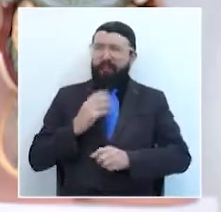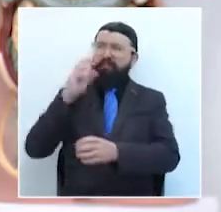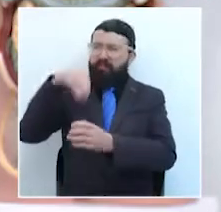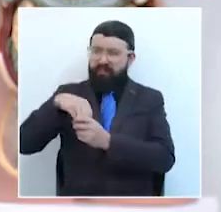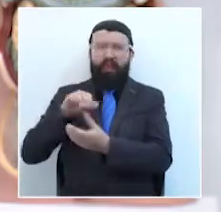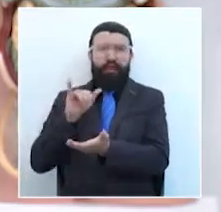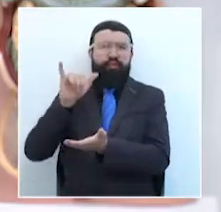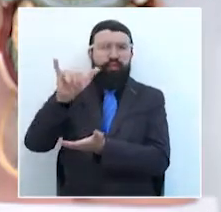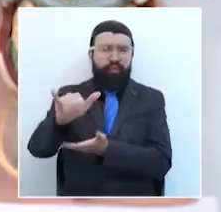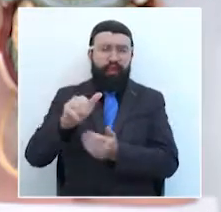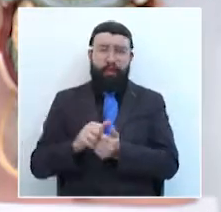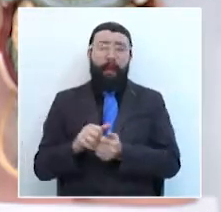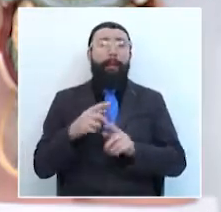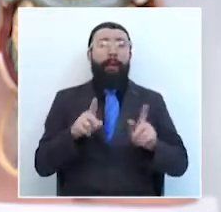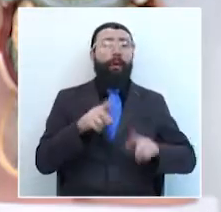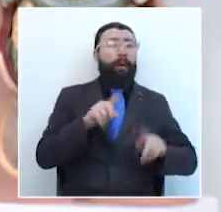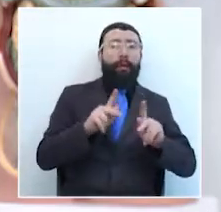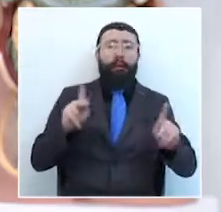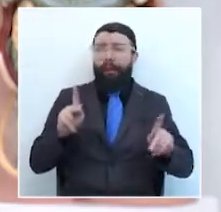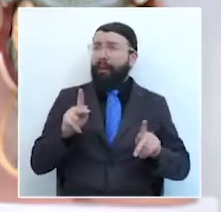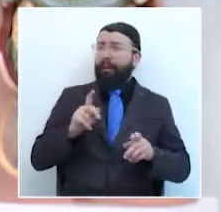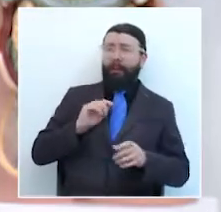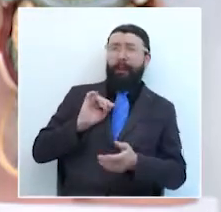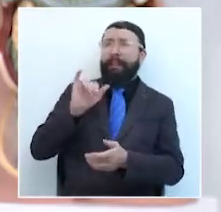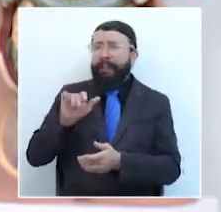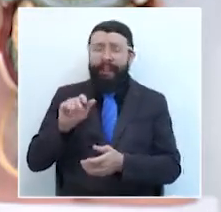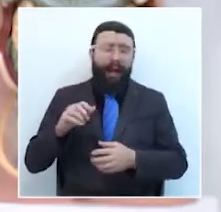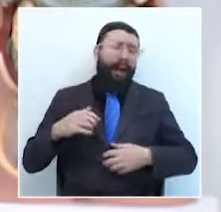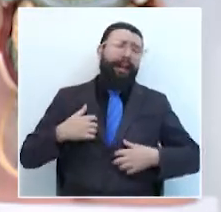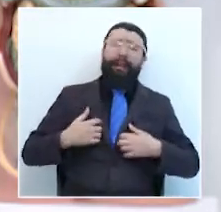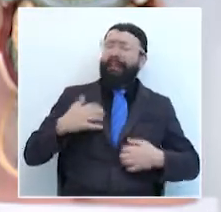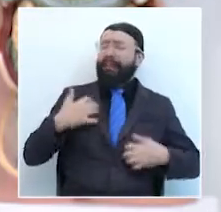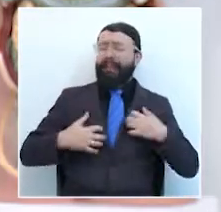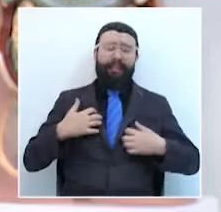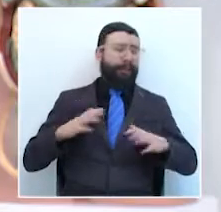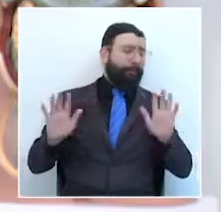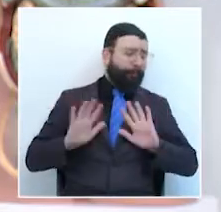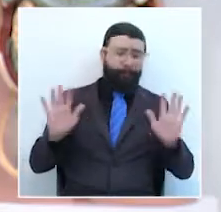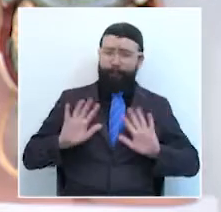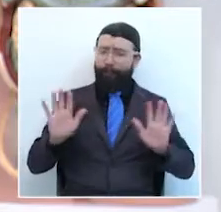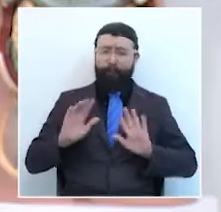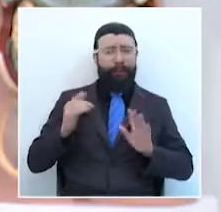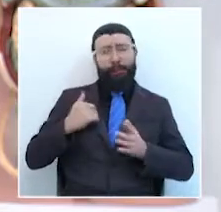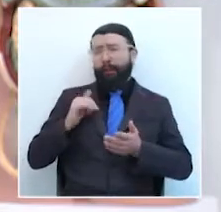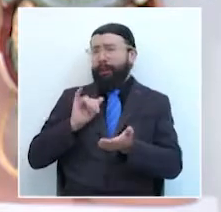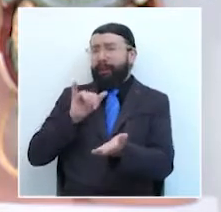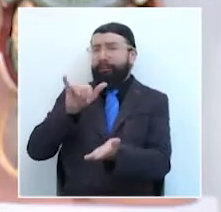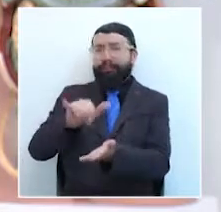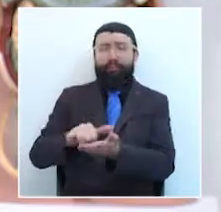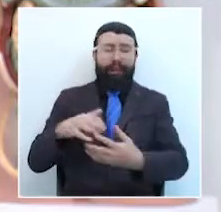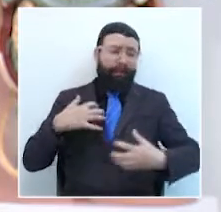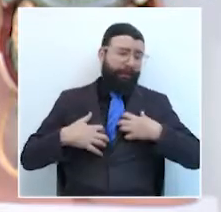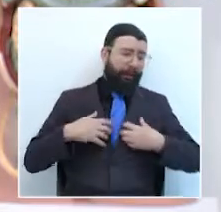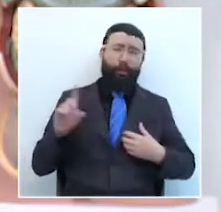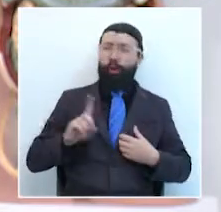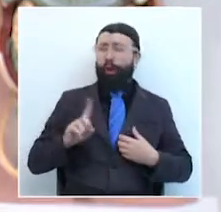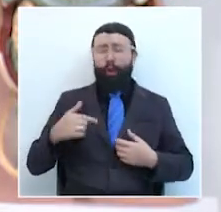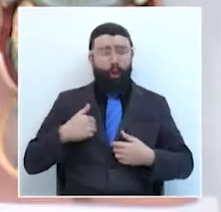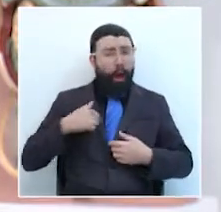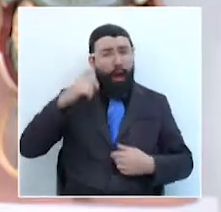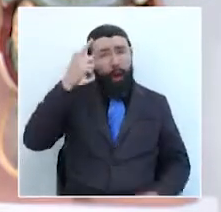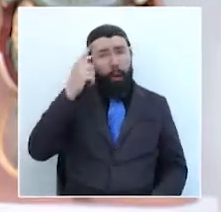ya cuando definitivamente no se suben les puede generar cierto pánico ya los síntomas de la sudoración